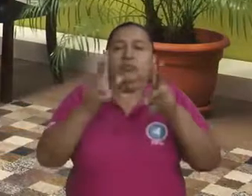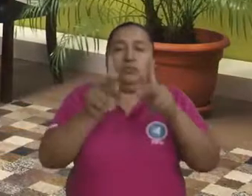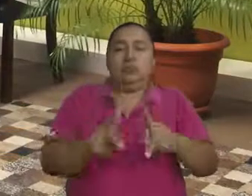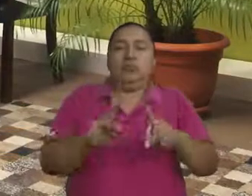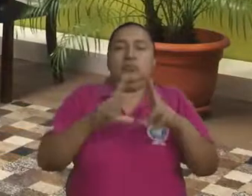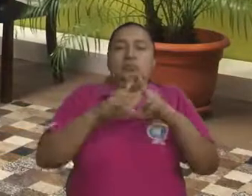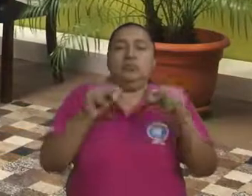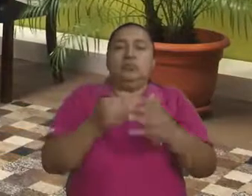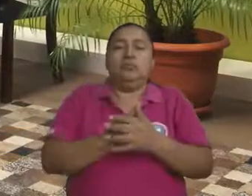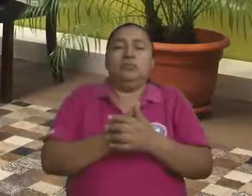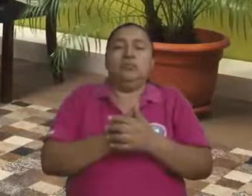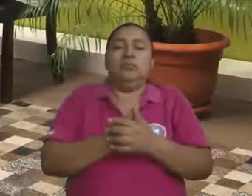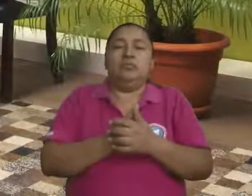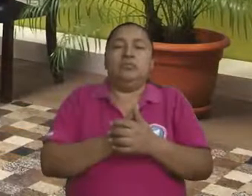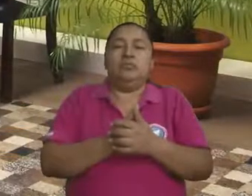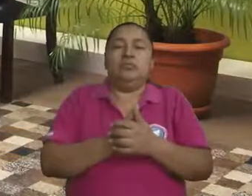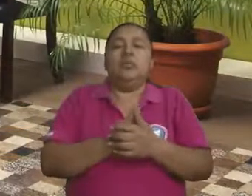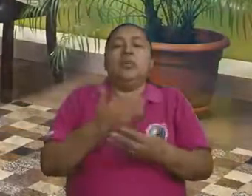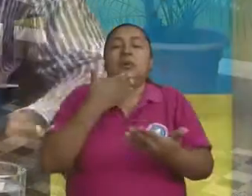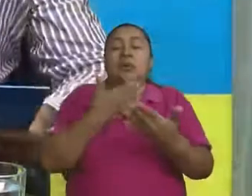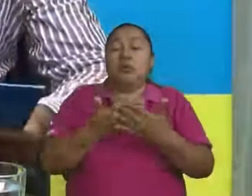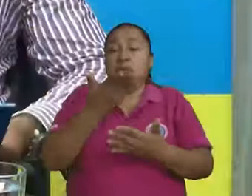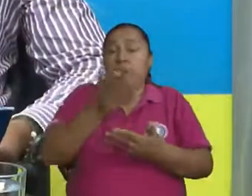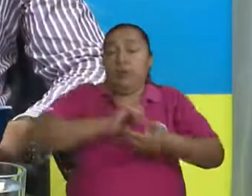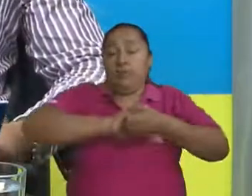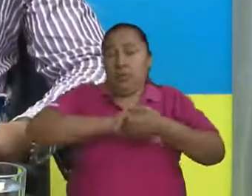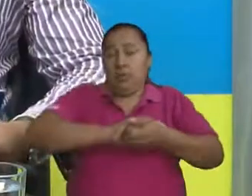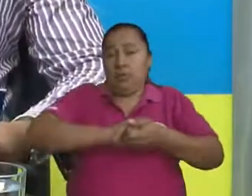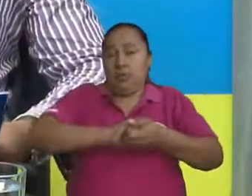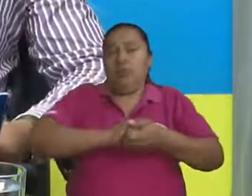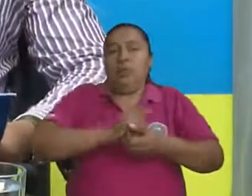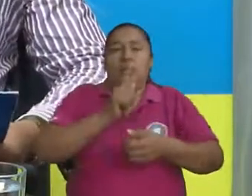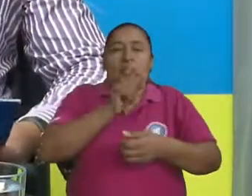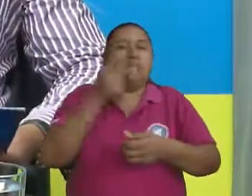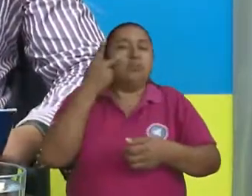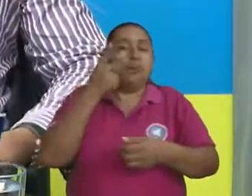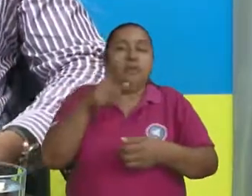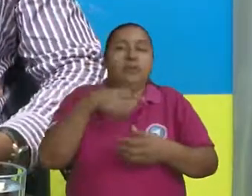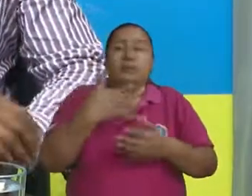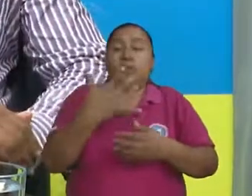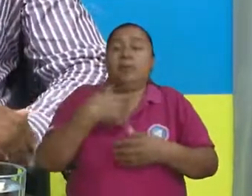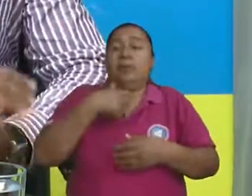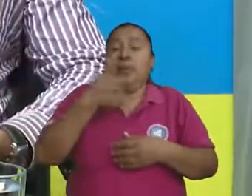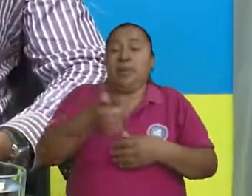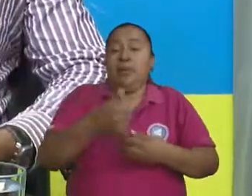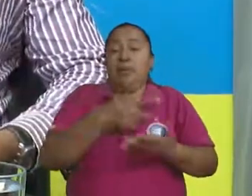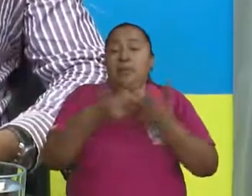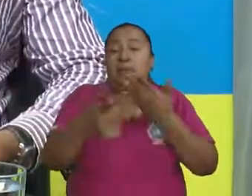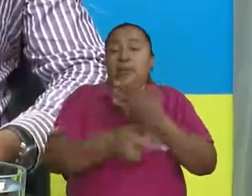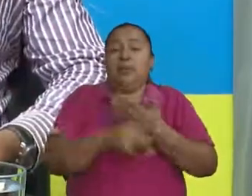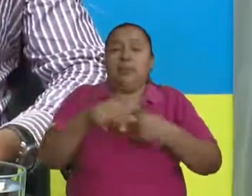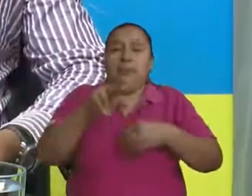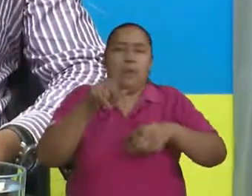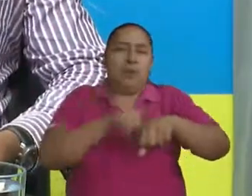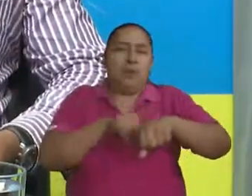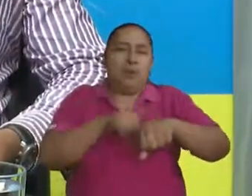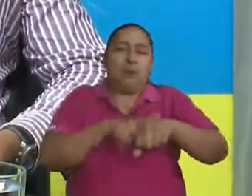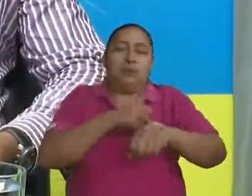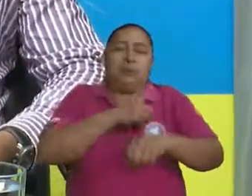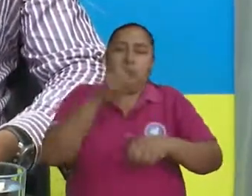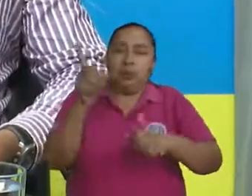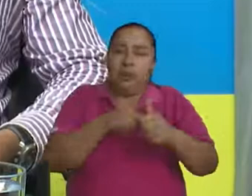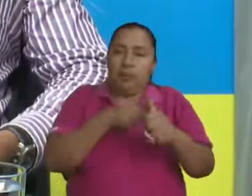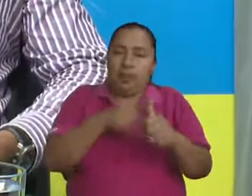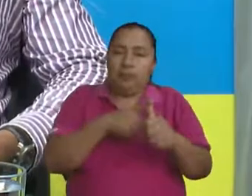población nicaragüense. Gracias por la invitación. Gracias también a usted, amigo televidente, por su sintonía. Le esperamos el día de mañana a esta misma hora, si Dios así